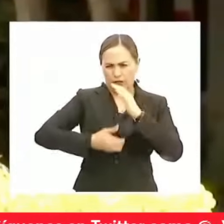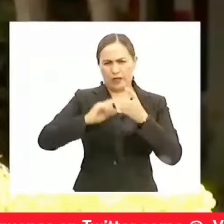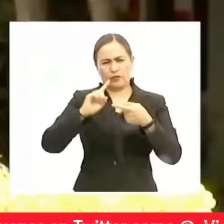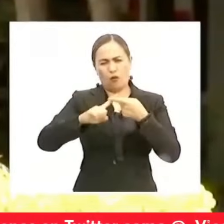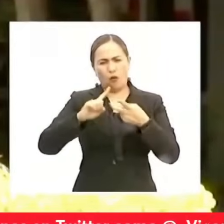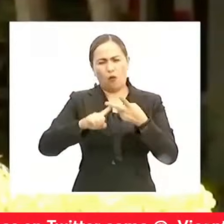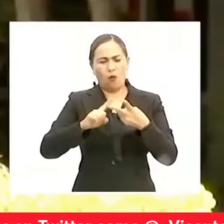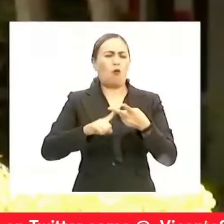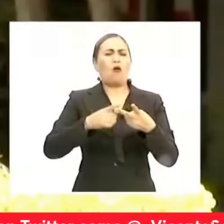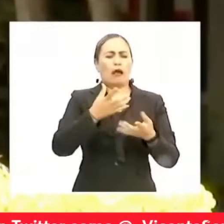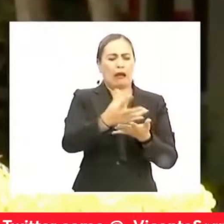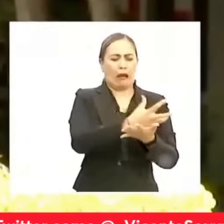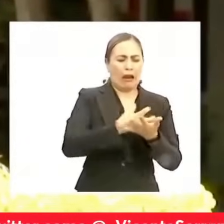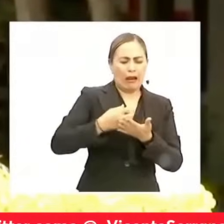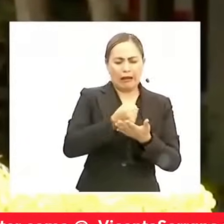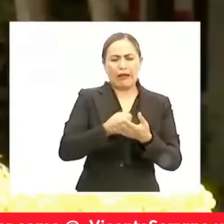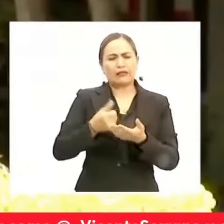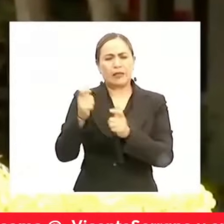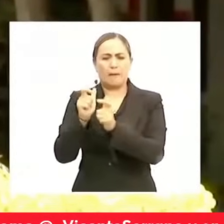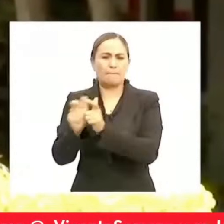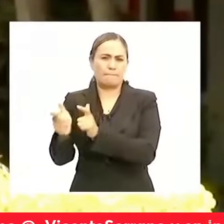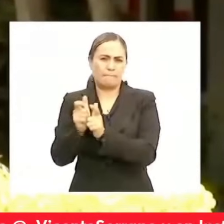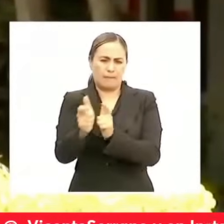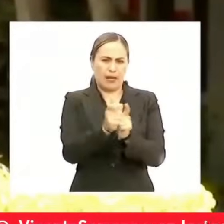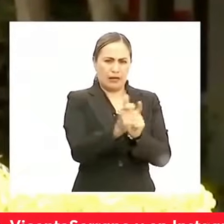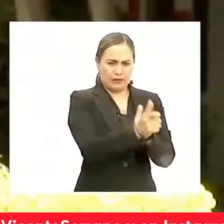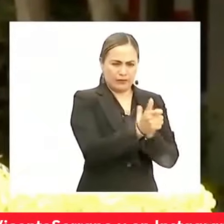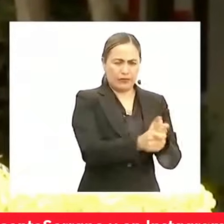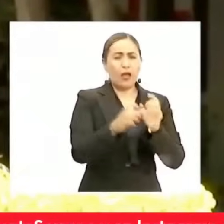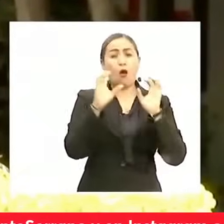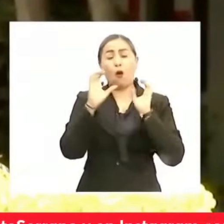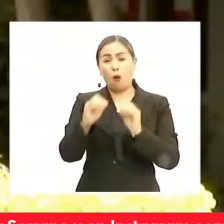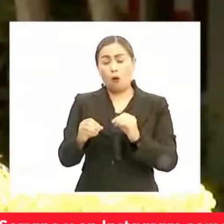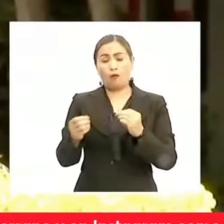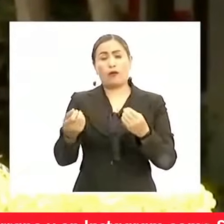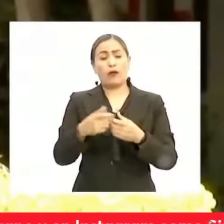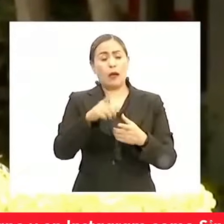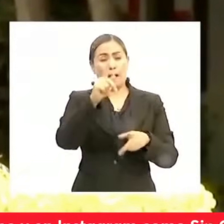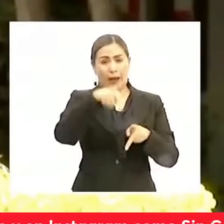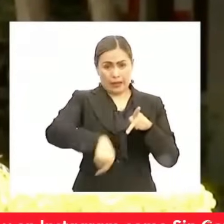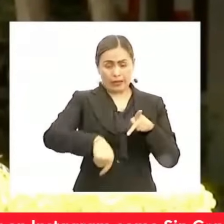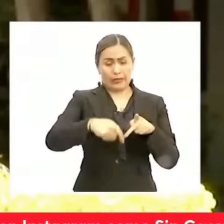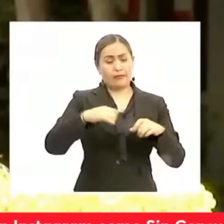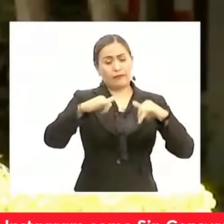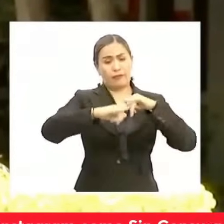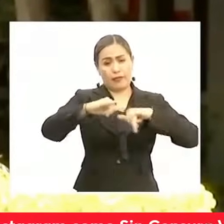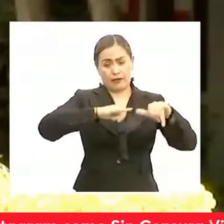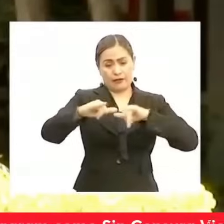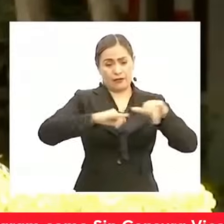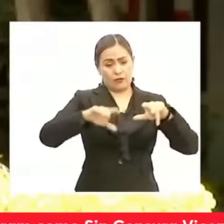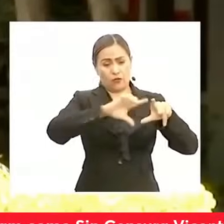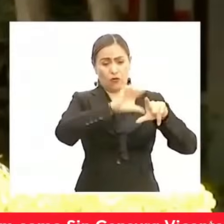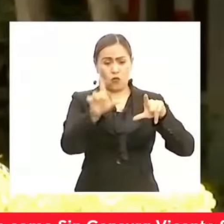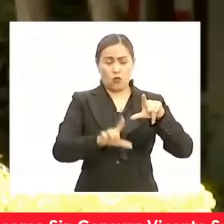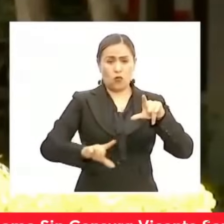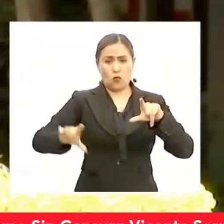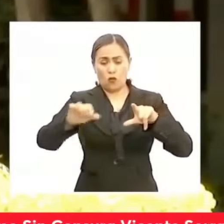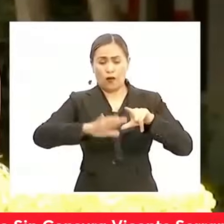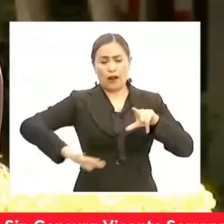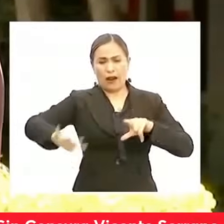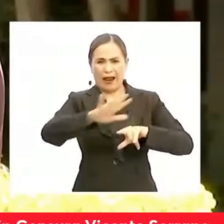utilidades o entregando de plano a particulares bloques de nuestro territorio, zonas